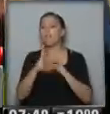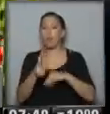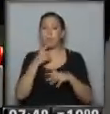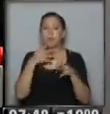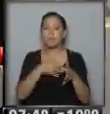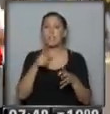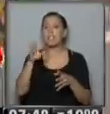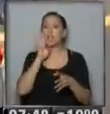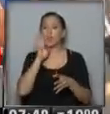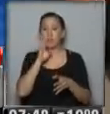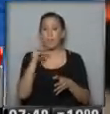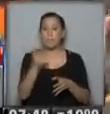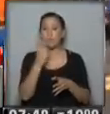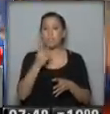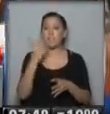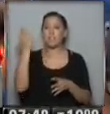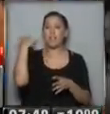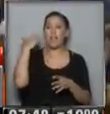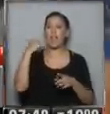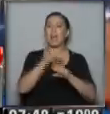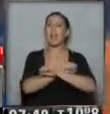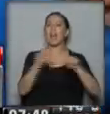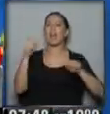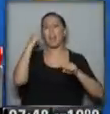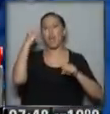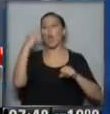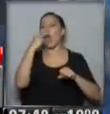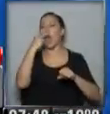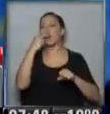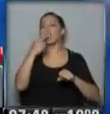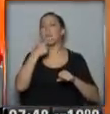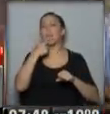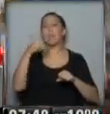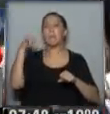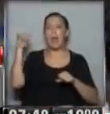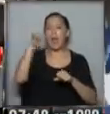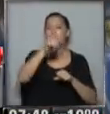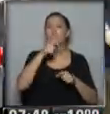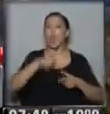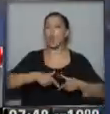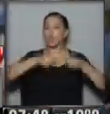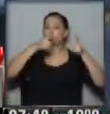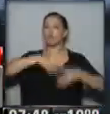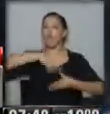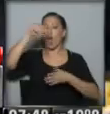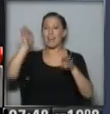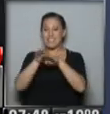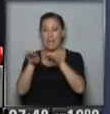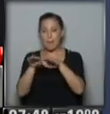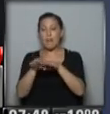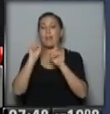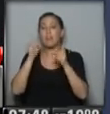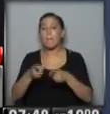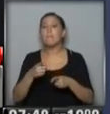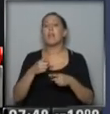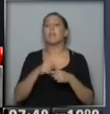en los Estados Unidos desde los atentados del 11 de septiembre de 2001 en Nueva York y también en Washington